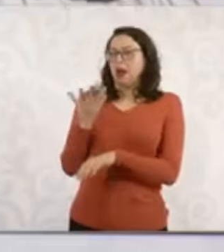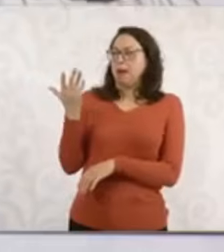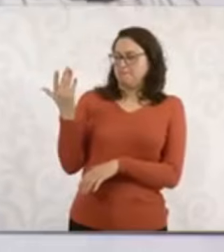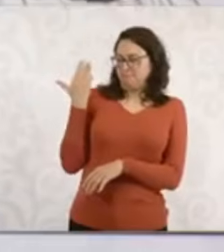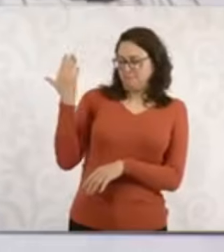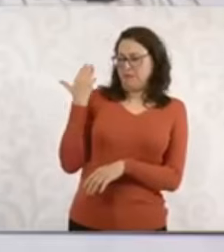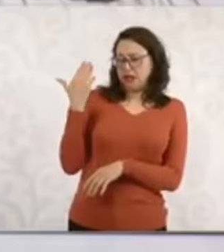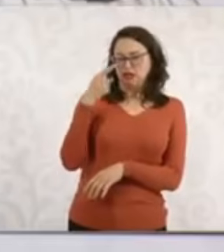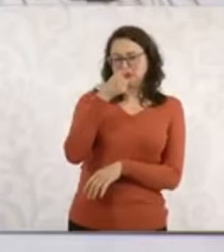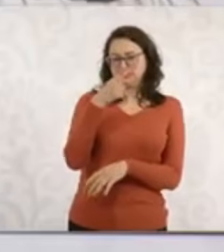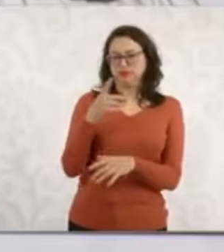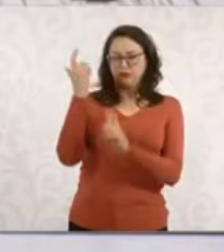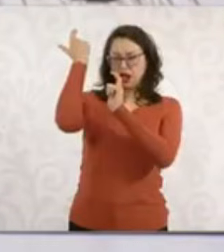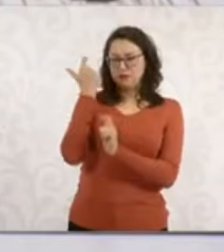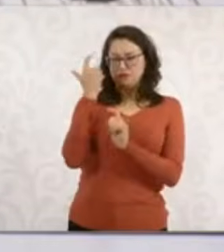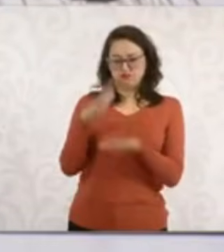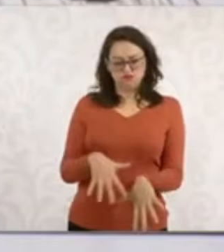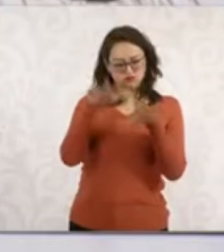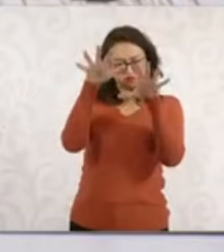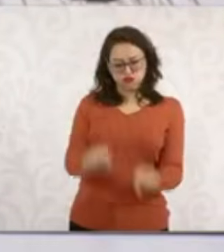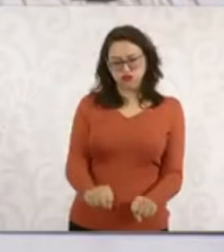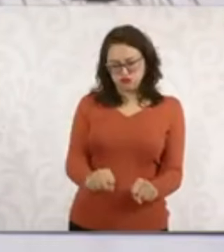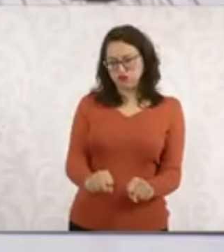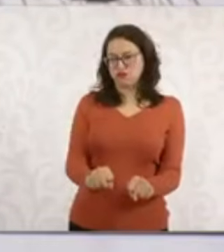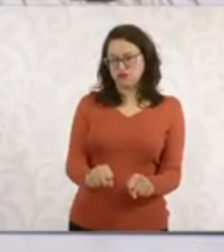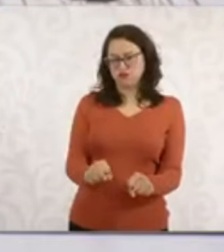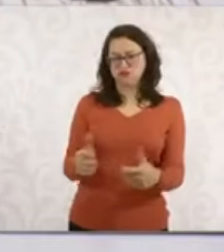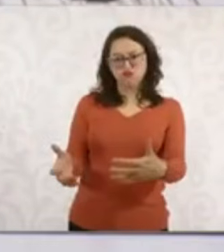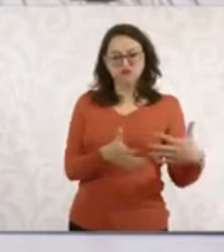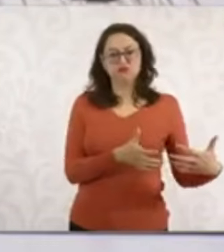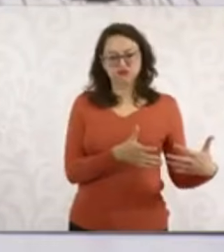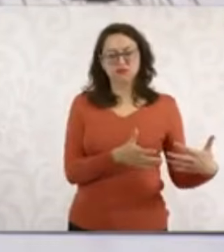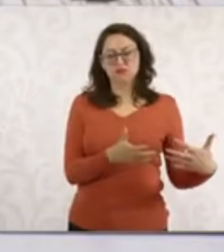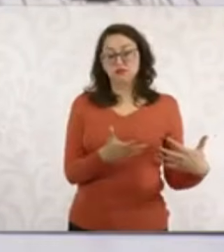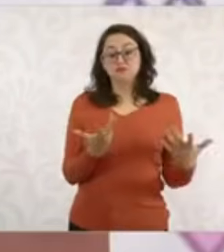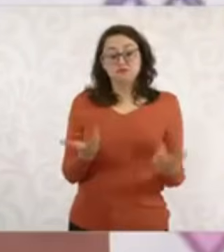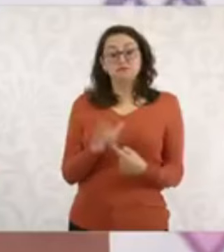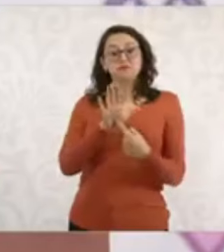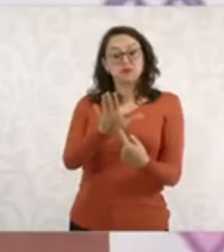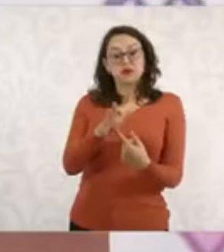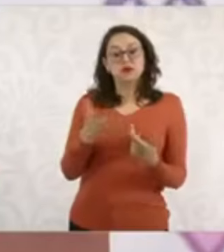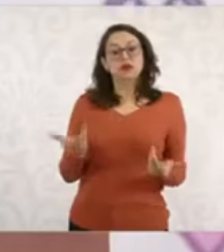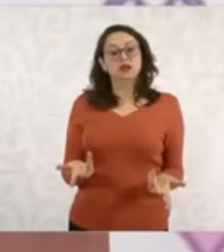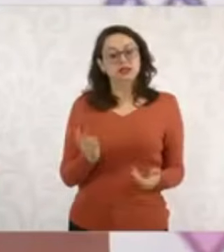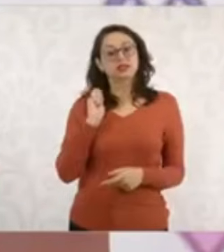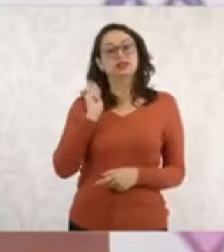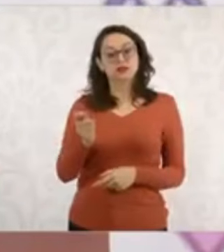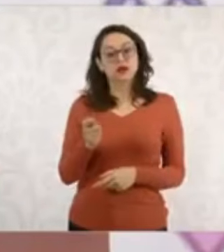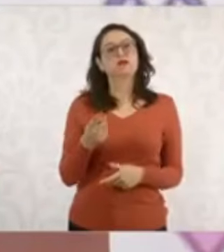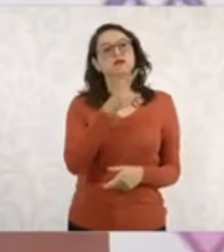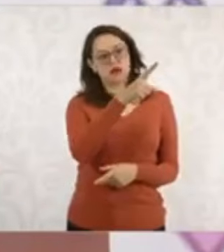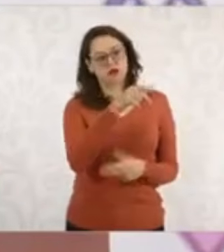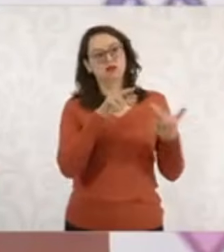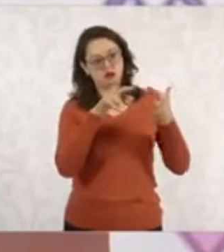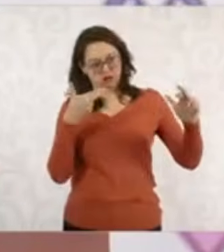una serie de incautación de armas muy importantes hace algunos meses. lo cual pues nos mostró que en efecto pues hay